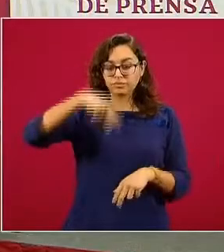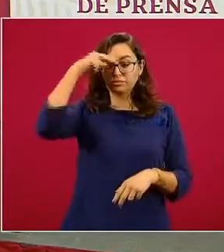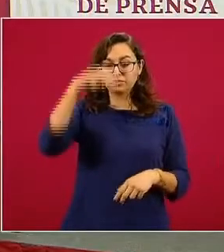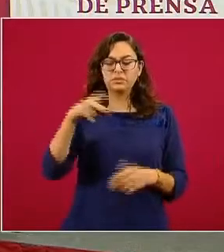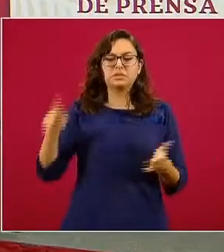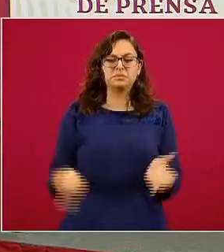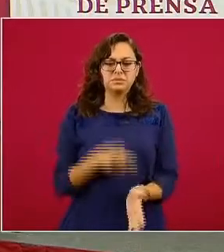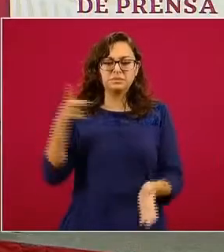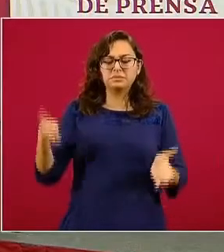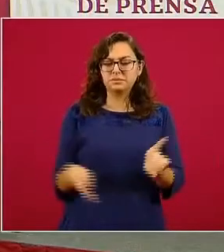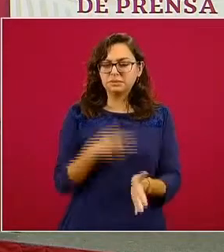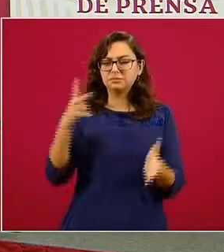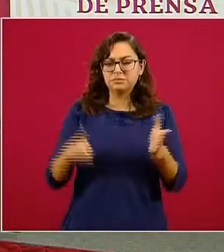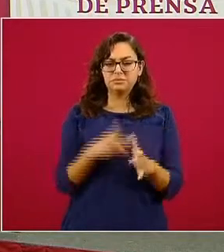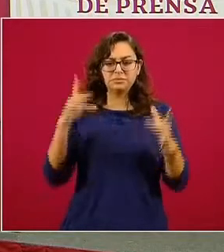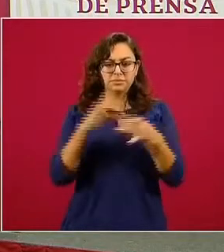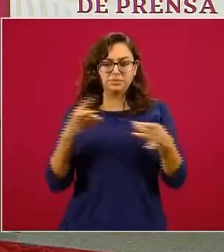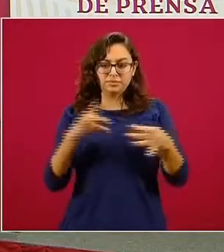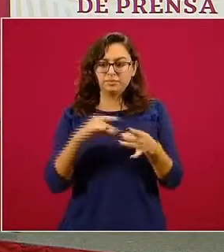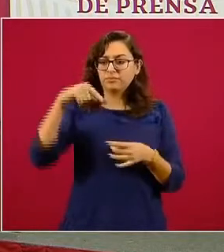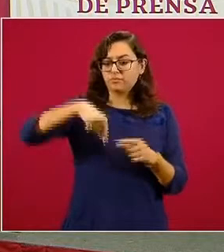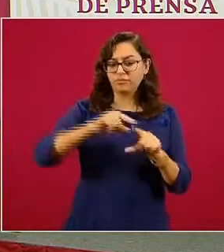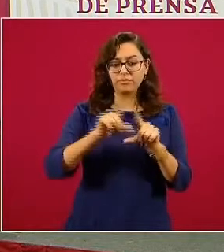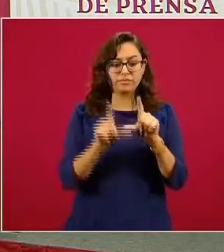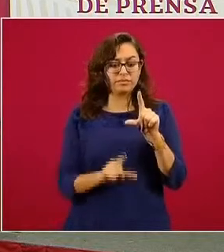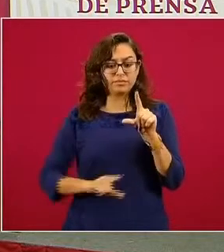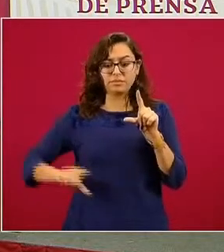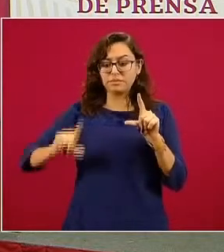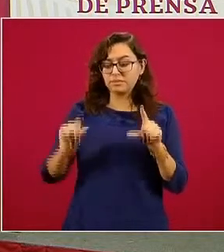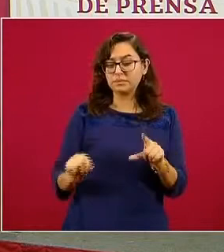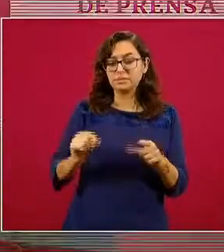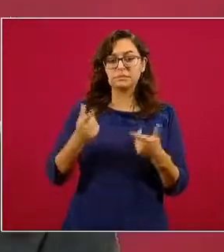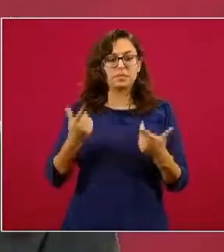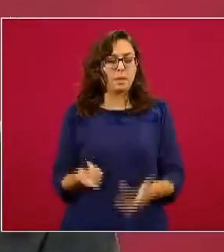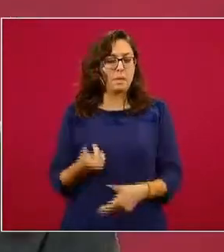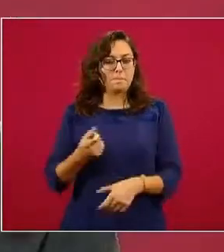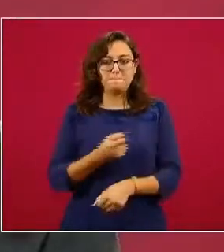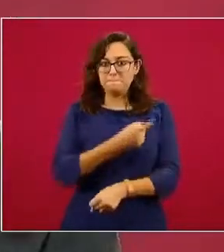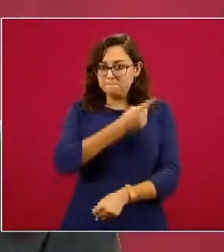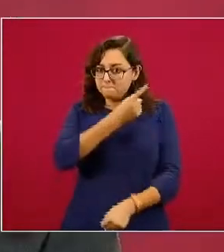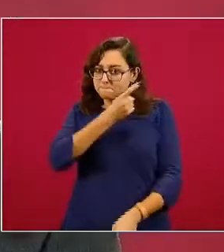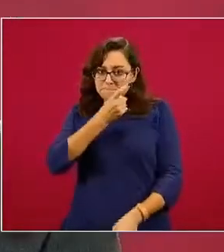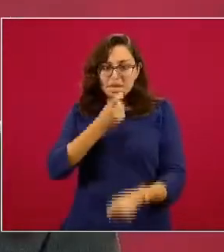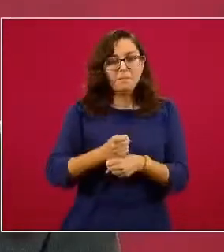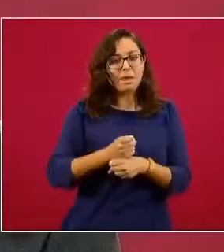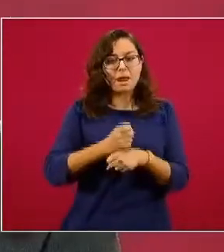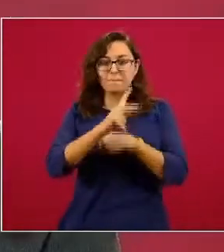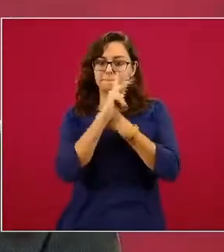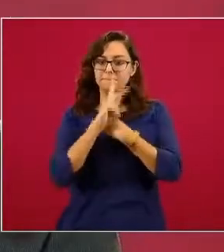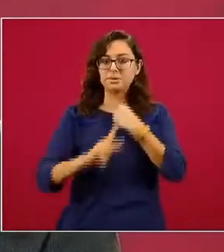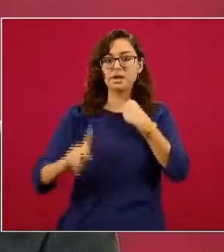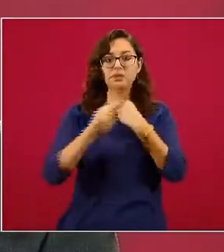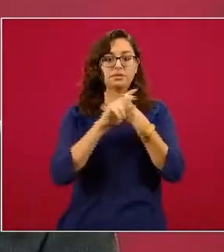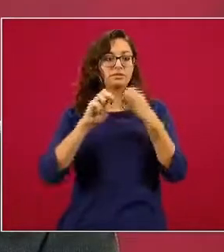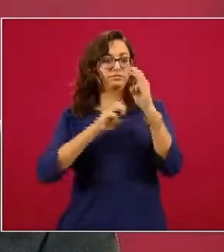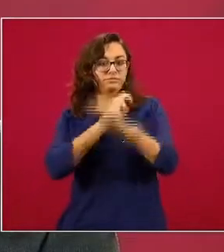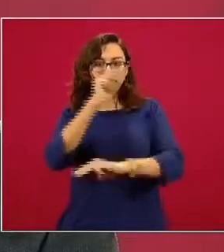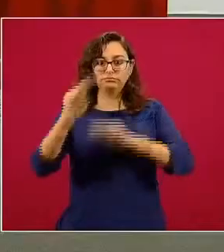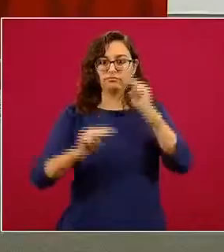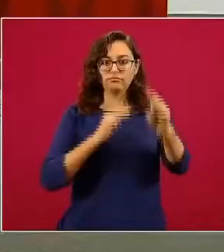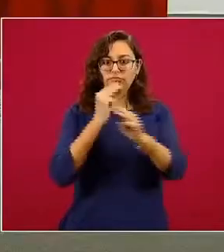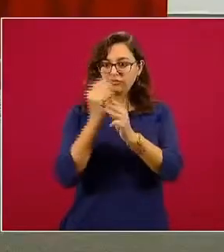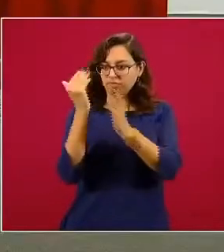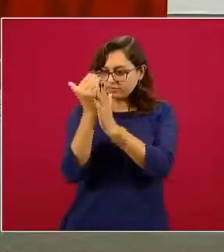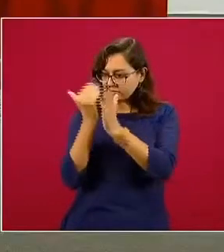aquí varias veces que fuimos uno de los primeros países del mundo en establecer un protocolo técnico para el diagnóstico por